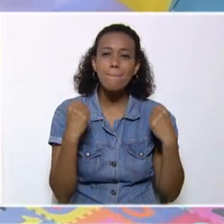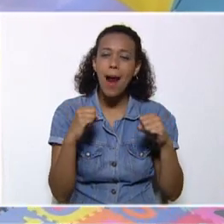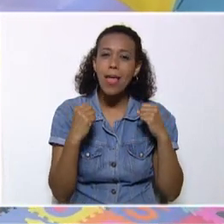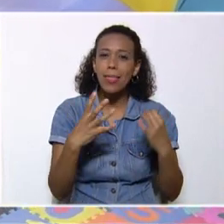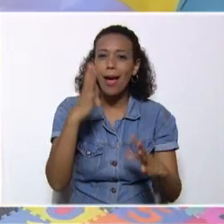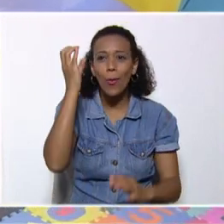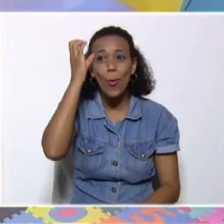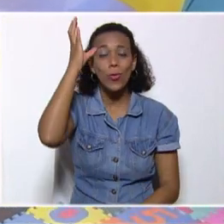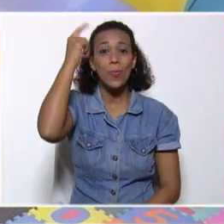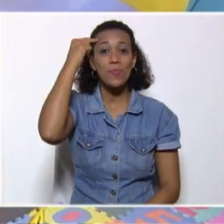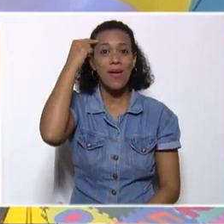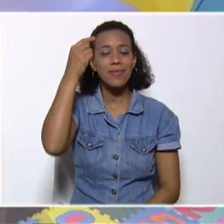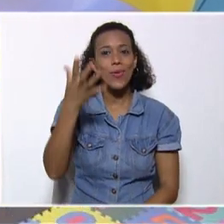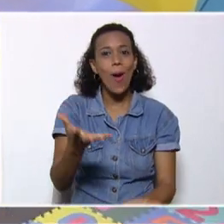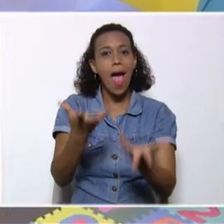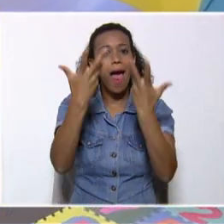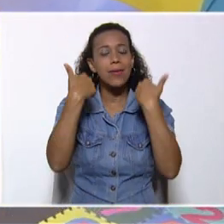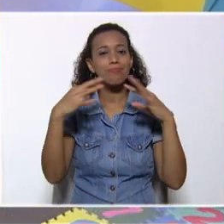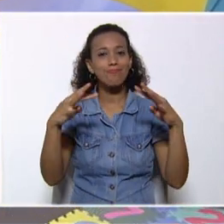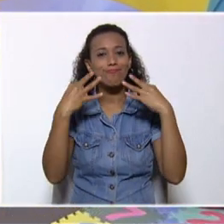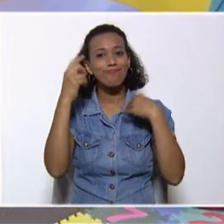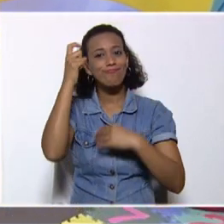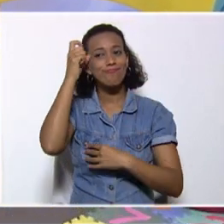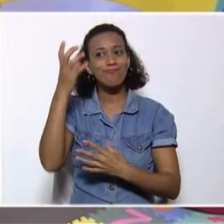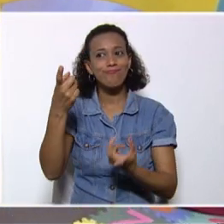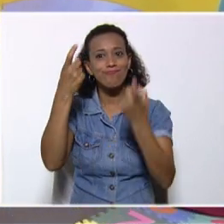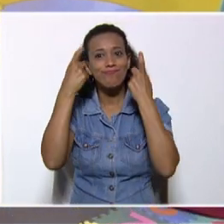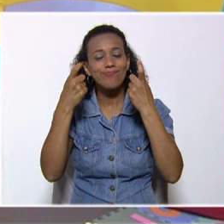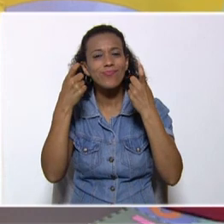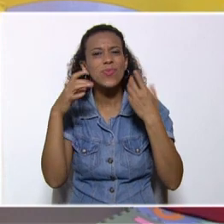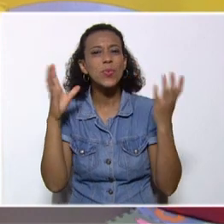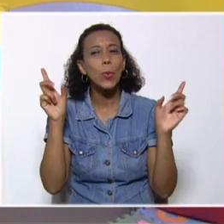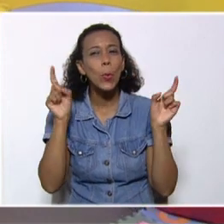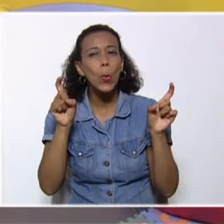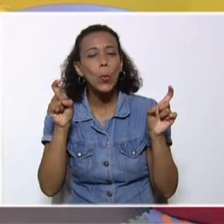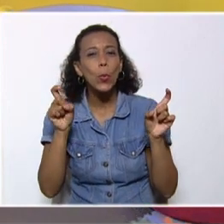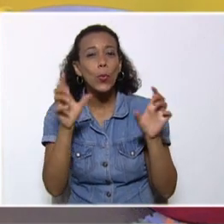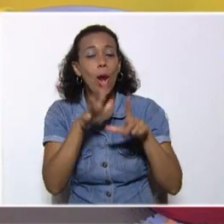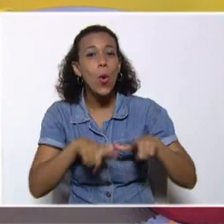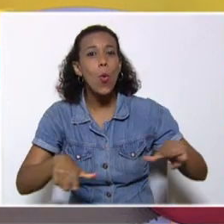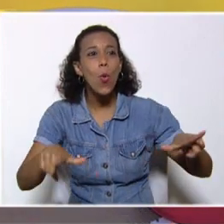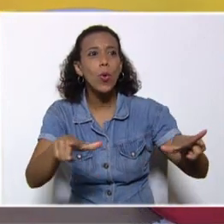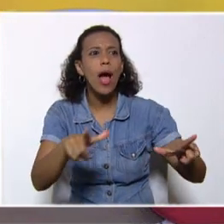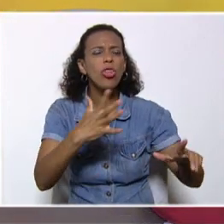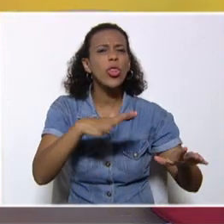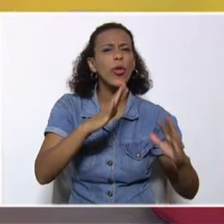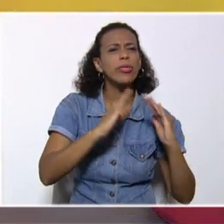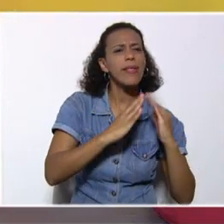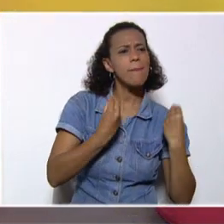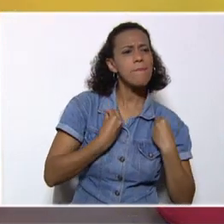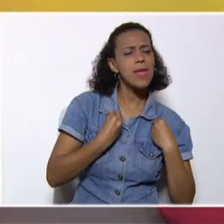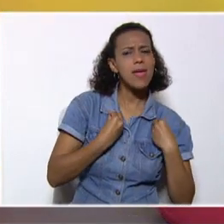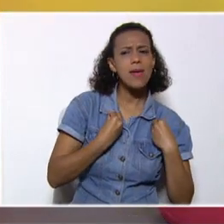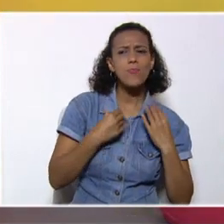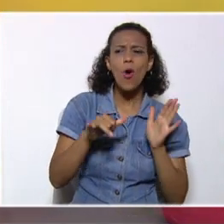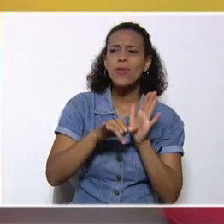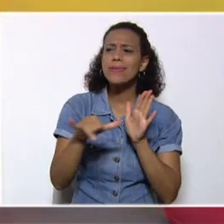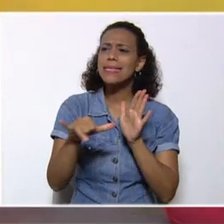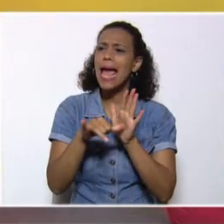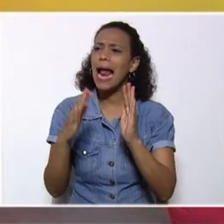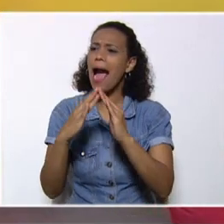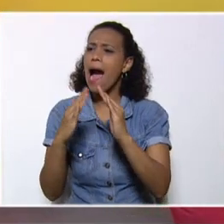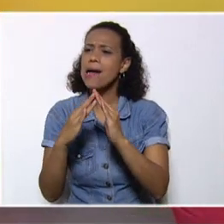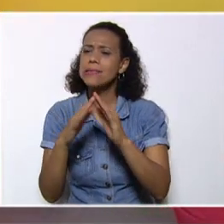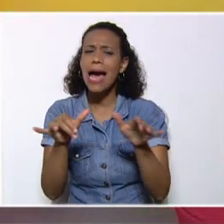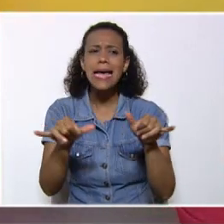prácticos conocimientos que nos dieron el día de hoy para ubicarnos en el espacio, en nuestras comunidades, cerca de nuestros